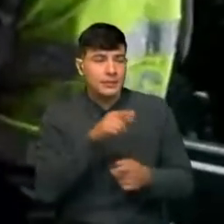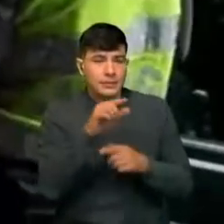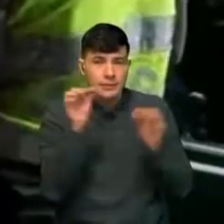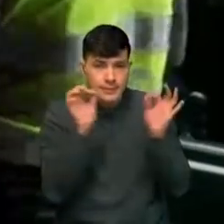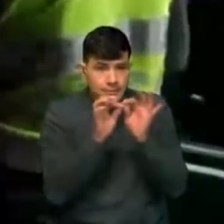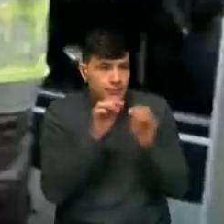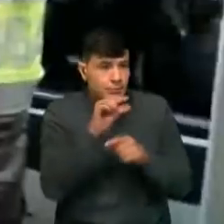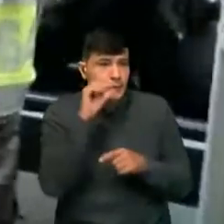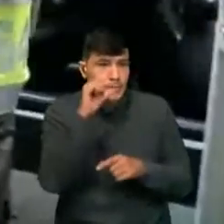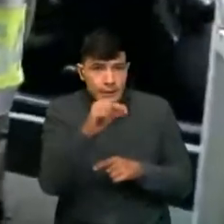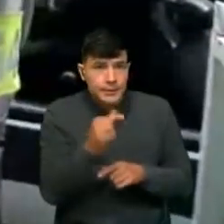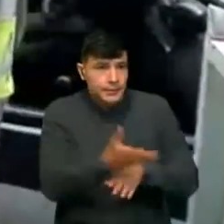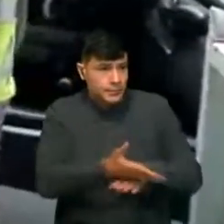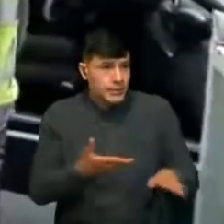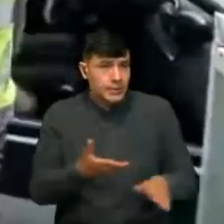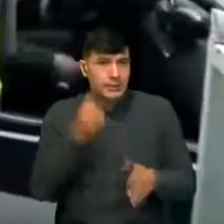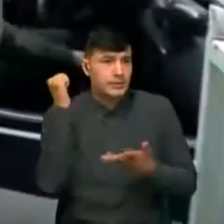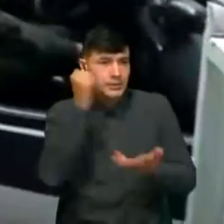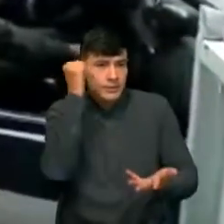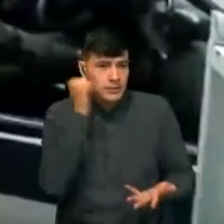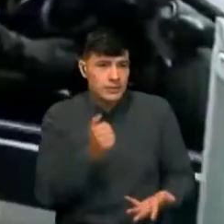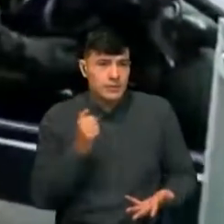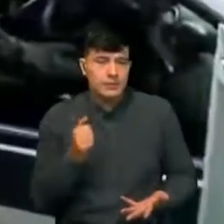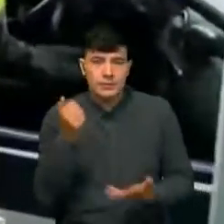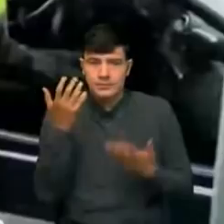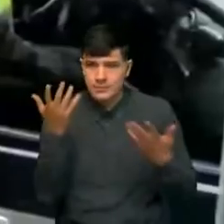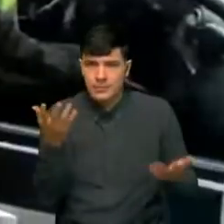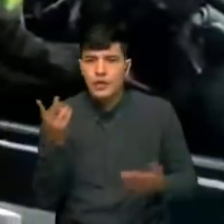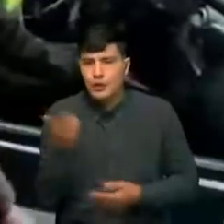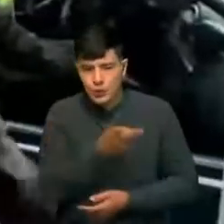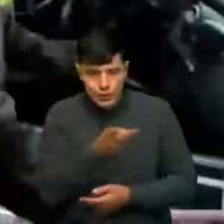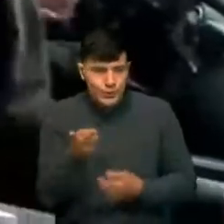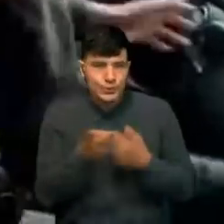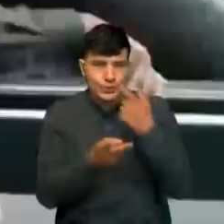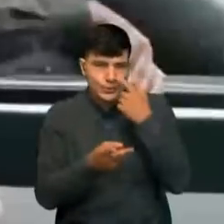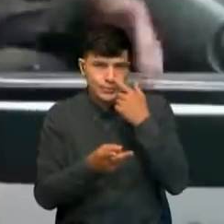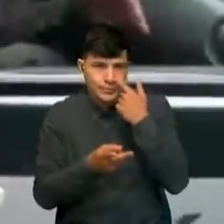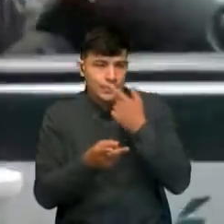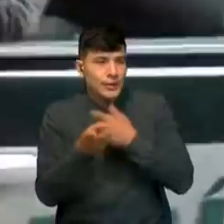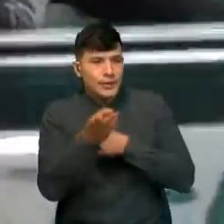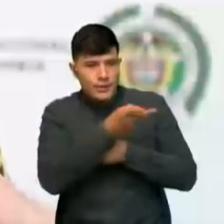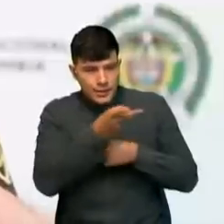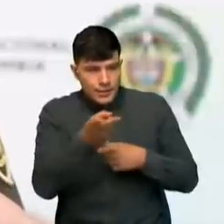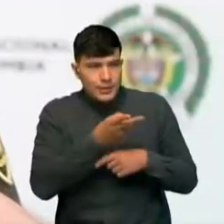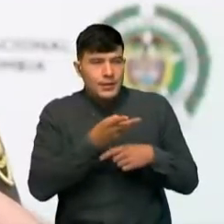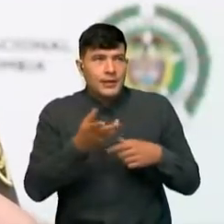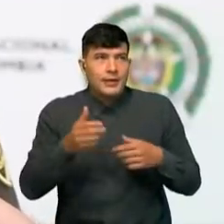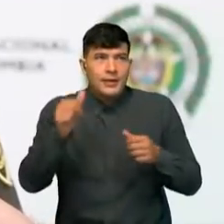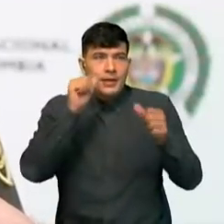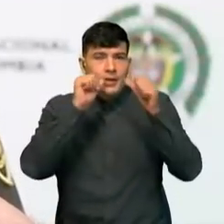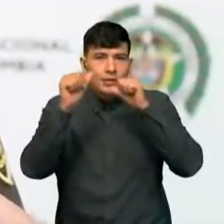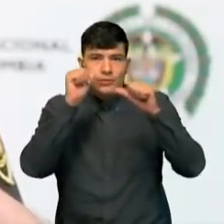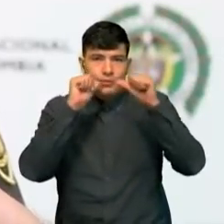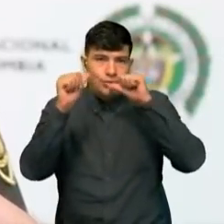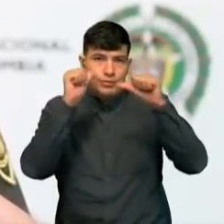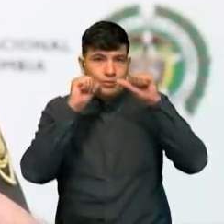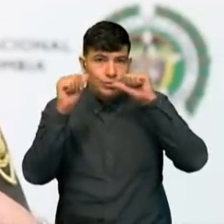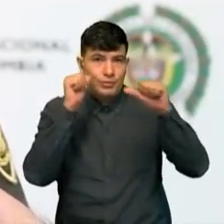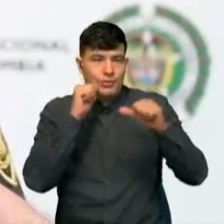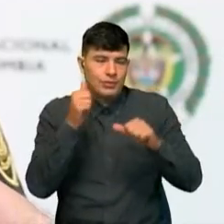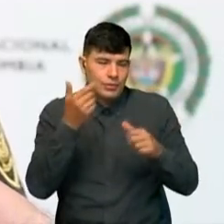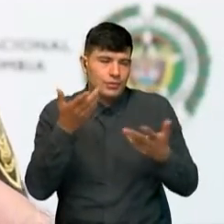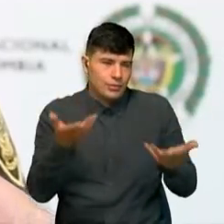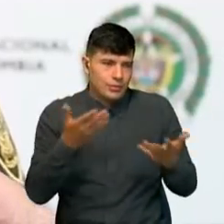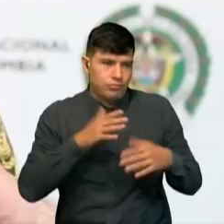los dos habían ingerido licor y con el calor de los tragos se produjo una riña no registran ningún antecedente puesto que